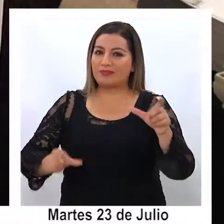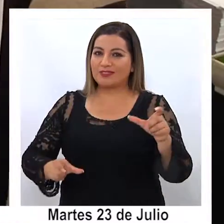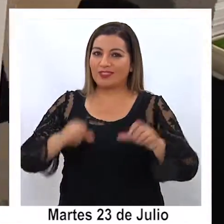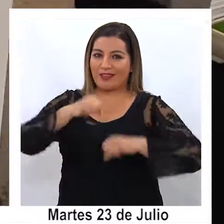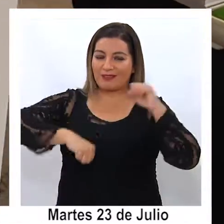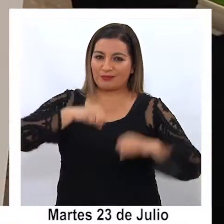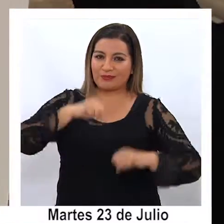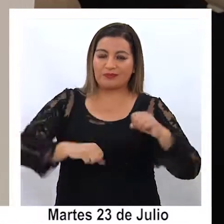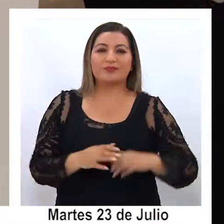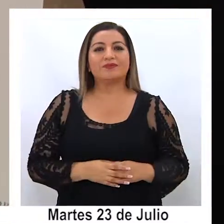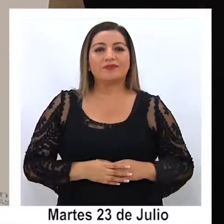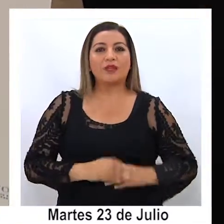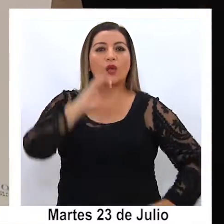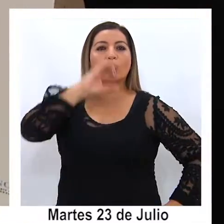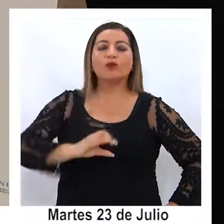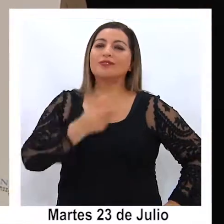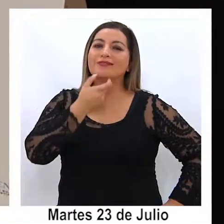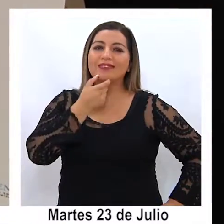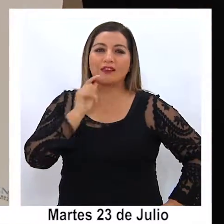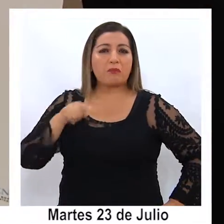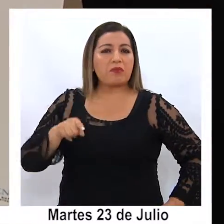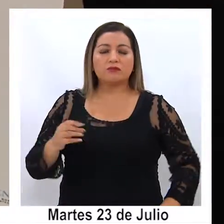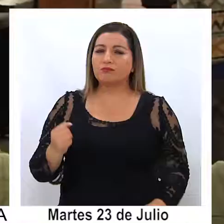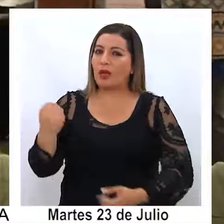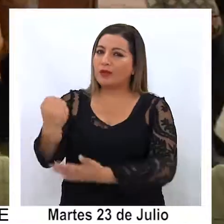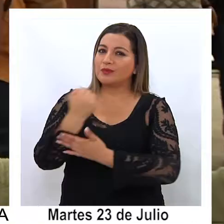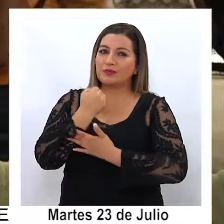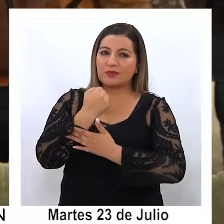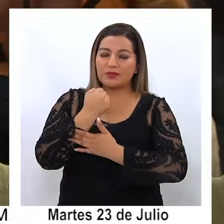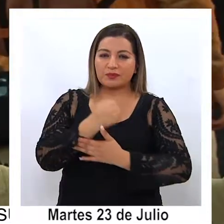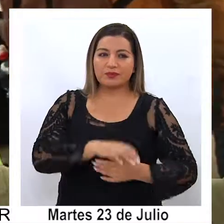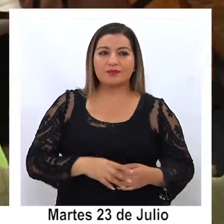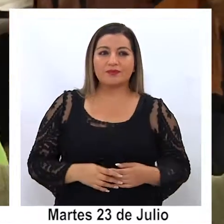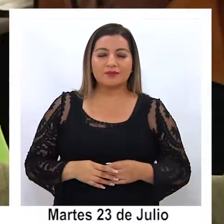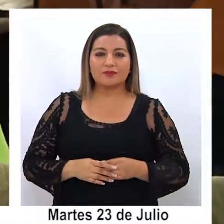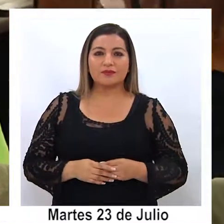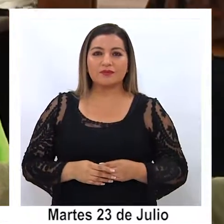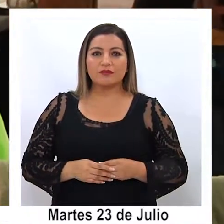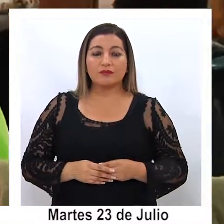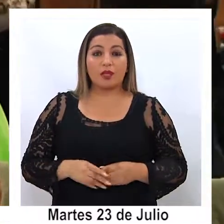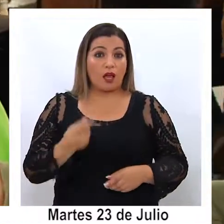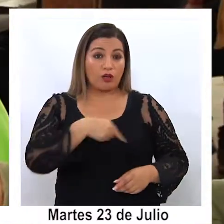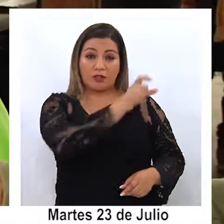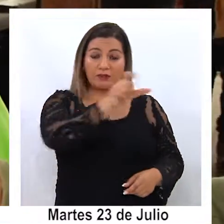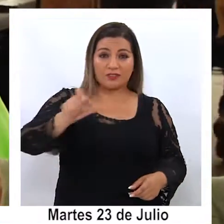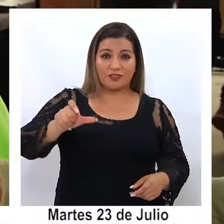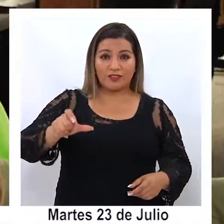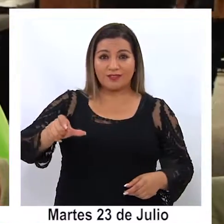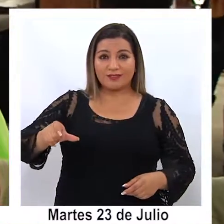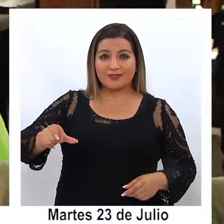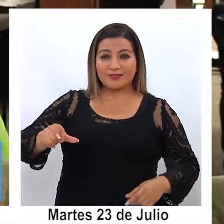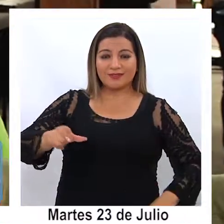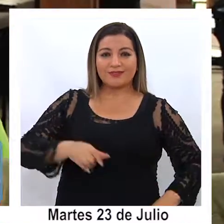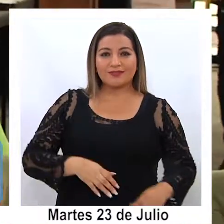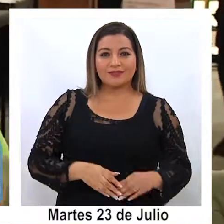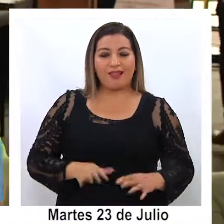microempresarios. El curso de inglés a mí me sirvió porque le puedo ofrecer ahora con